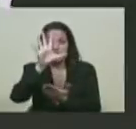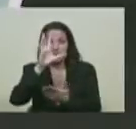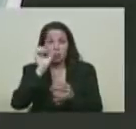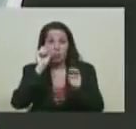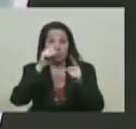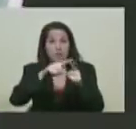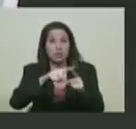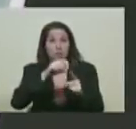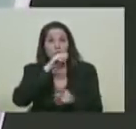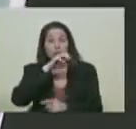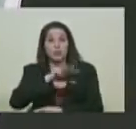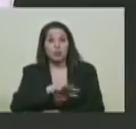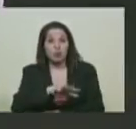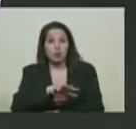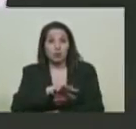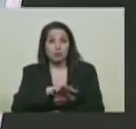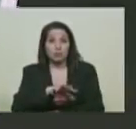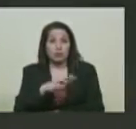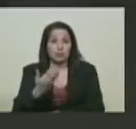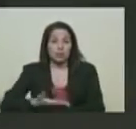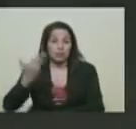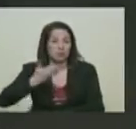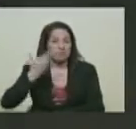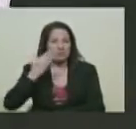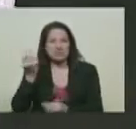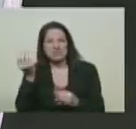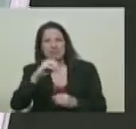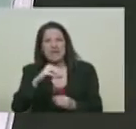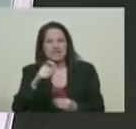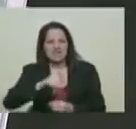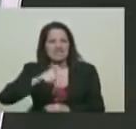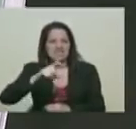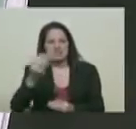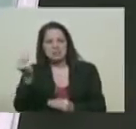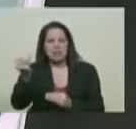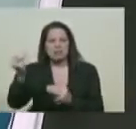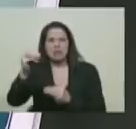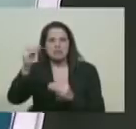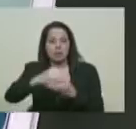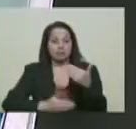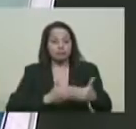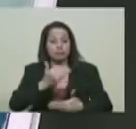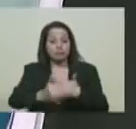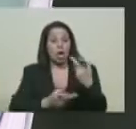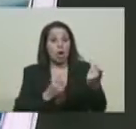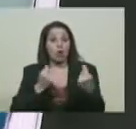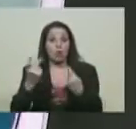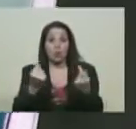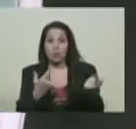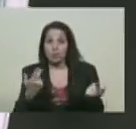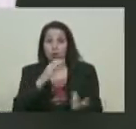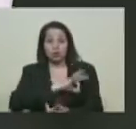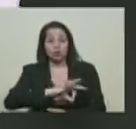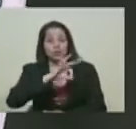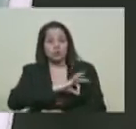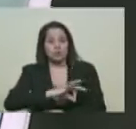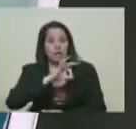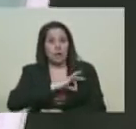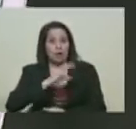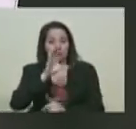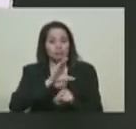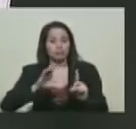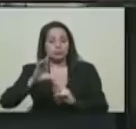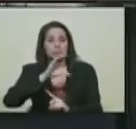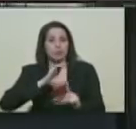históricos, establecer las prioridades de avance en el campo económico, social,